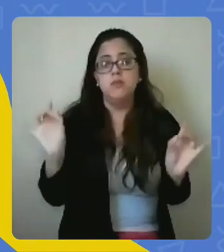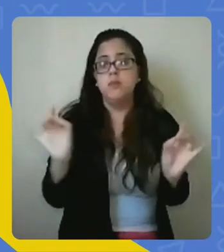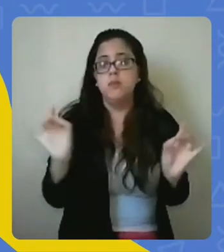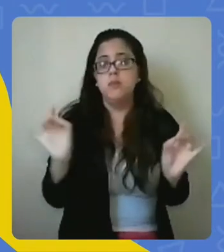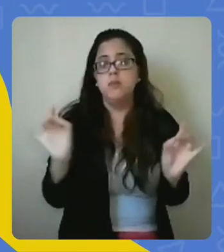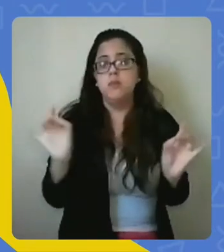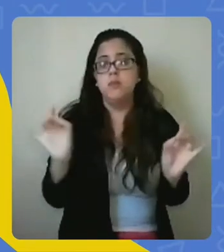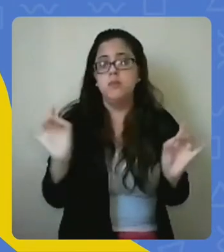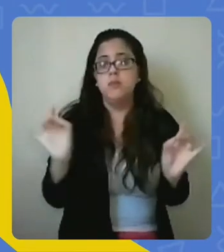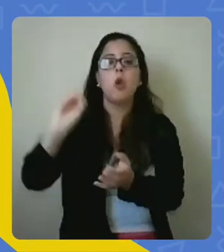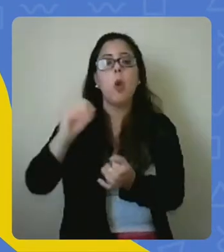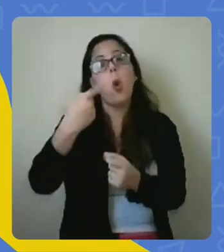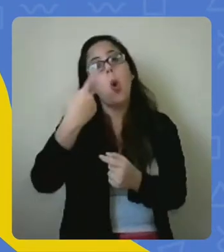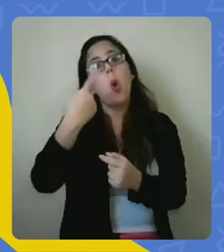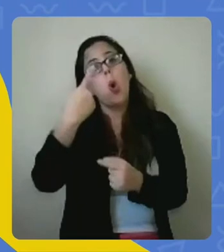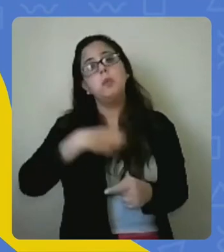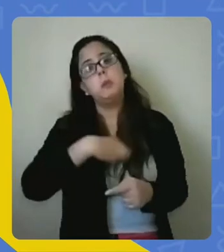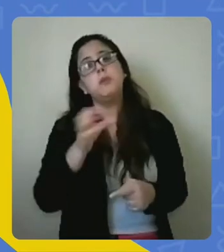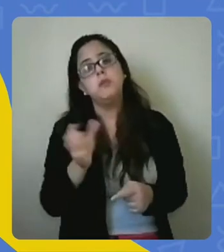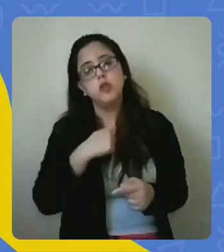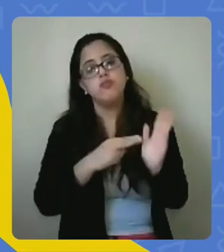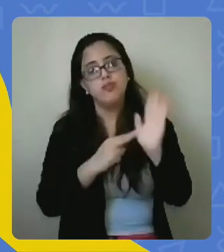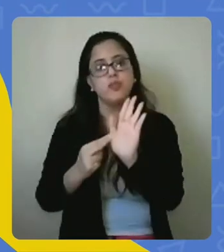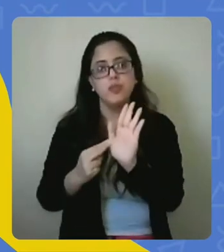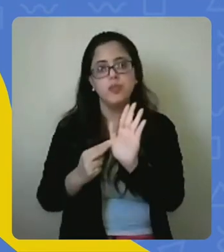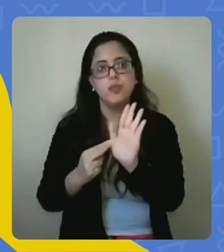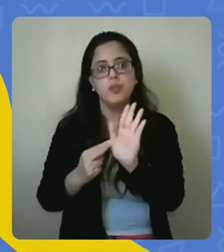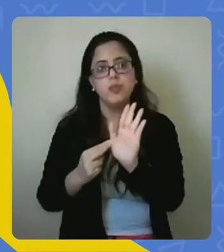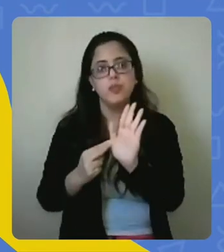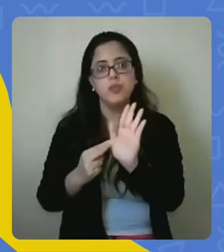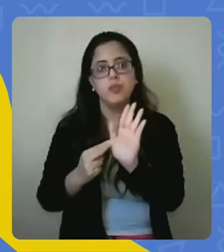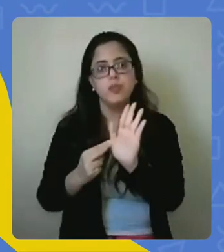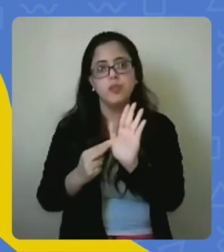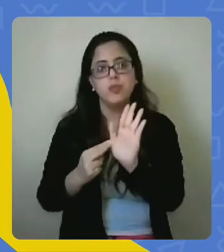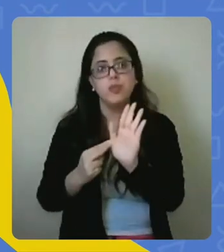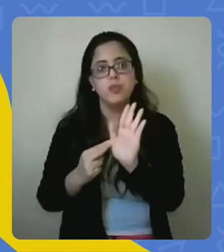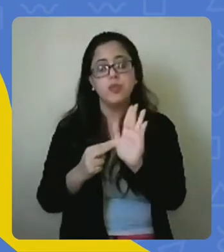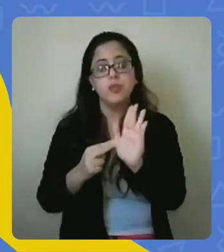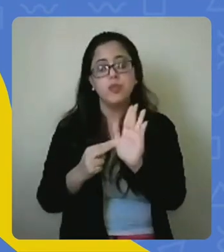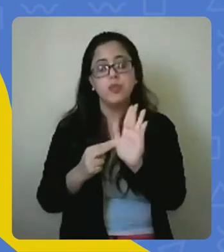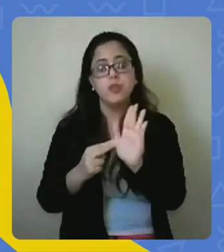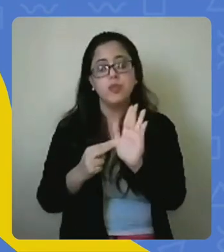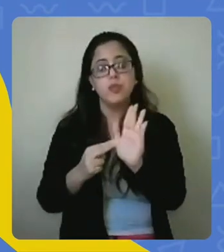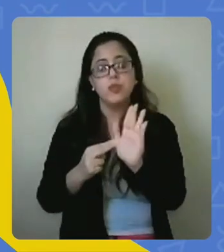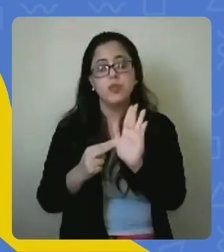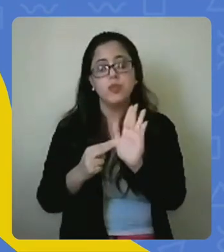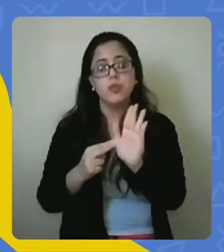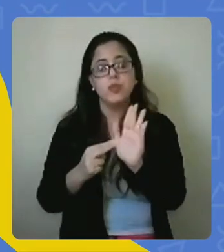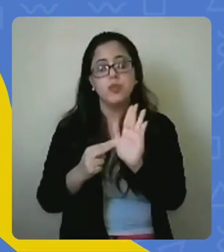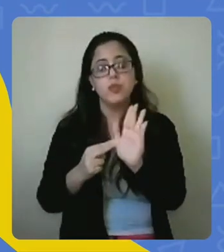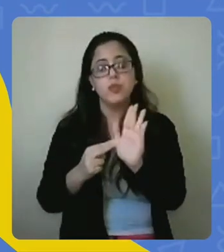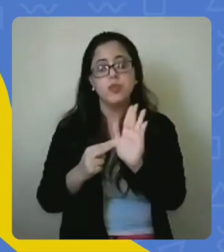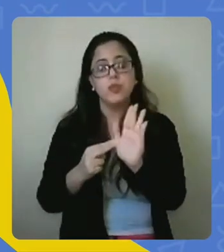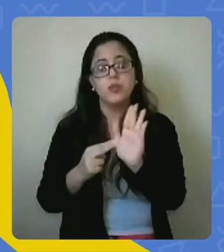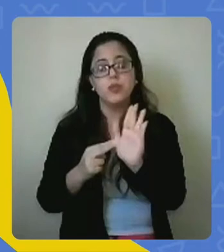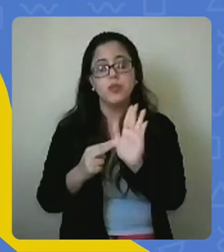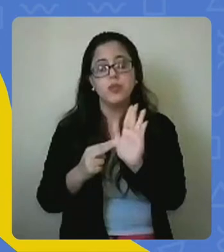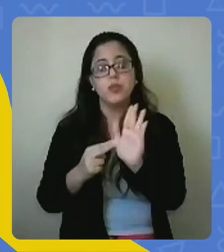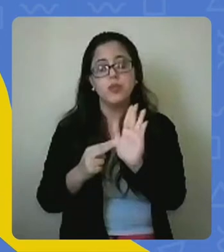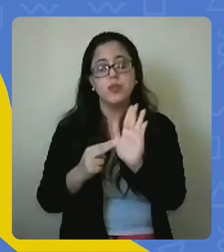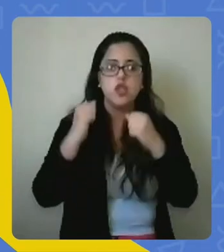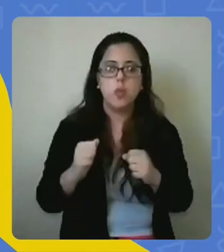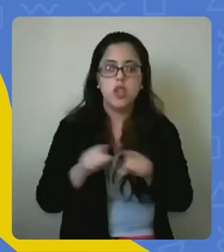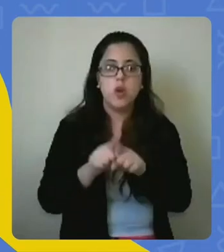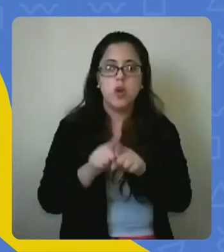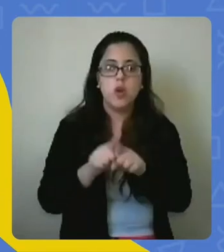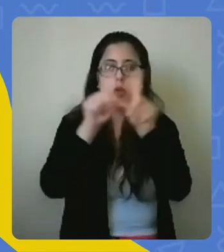compartiendo. Hay otro cuadrante que tiene un signo de pregunta, y la riqueza de ese es que yo puedo preguntarle a cualquier participante una pregunta